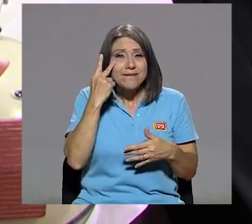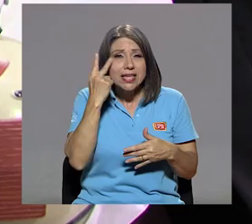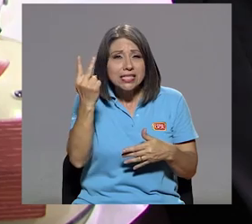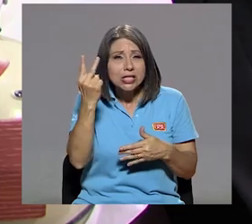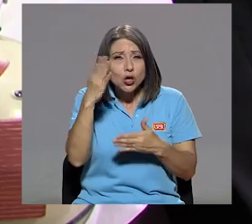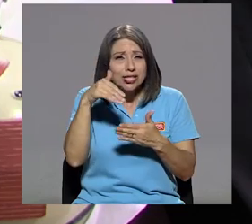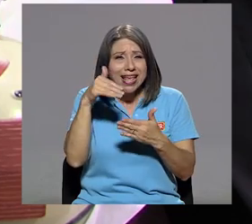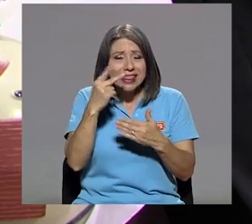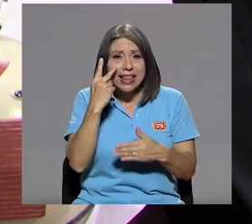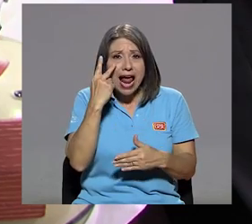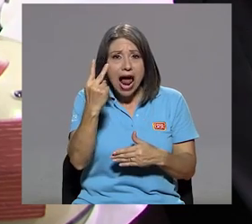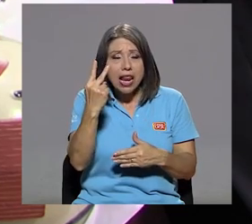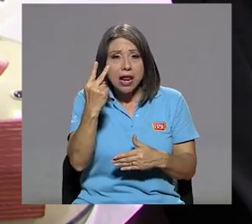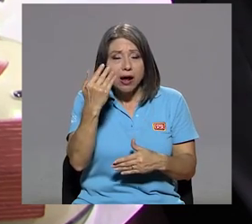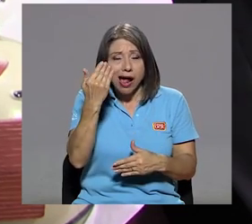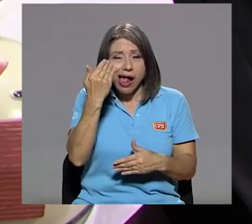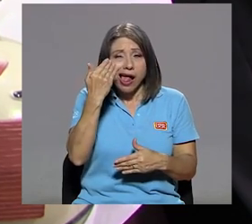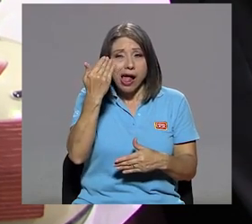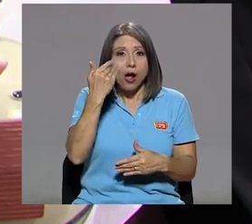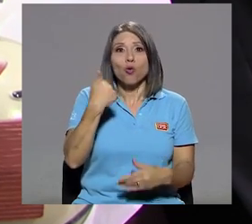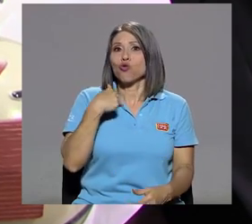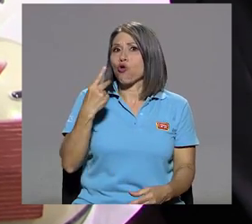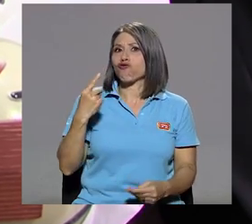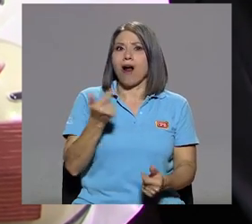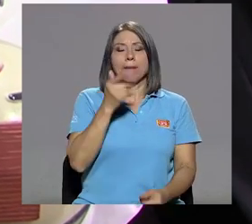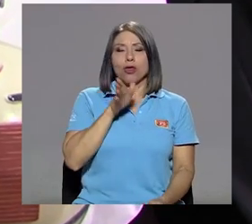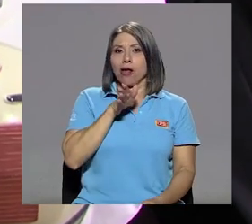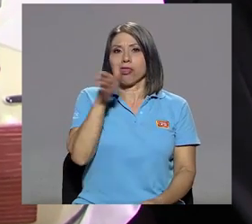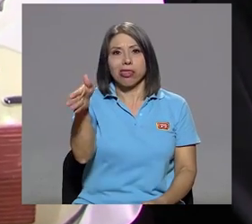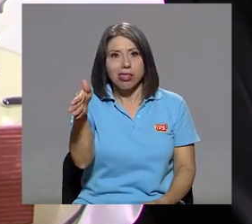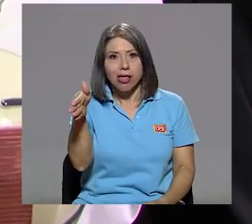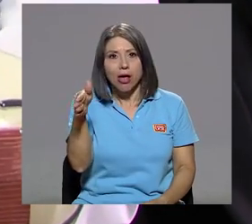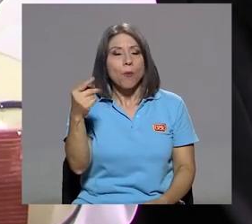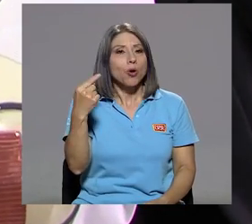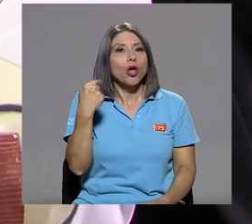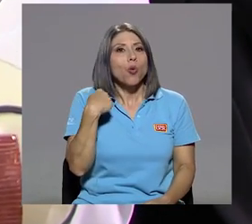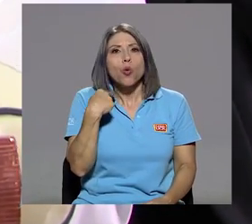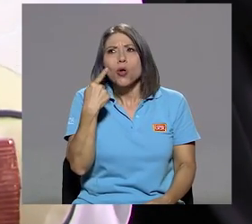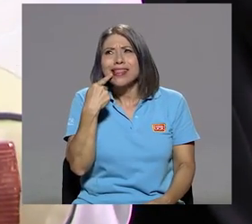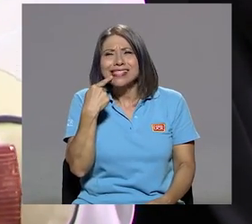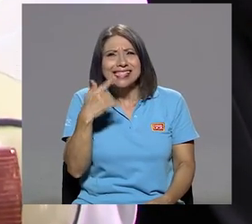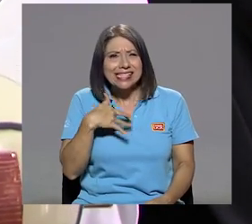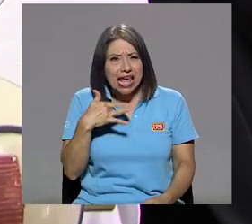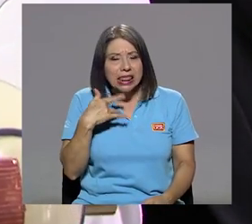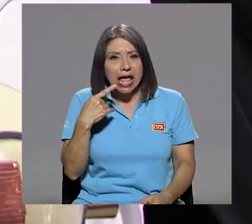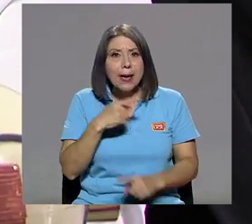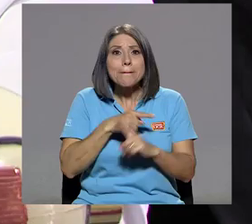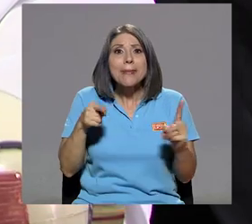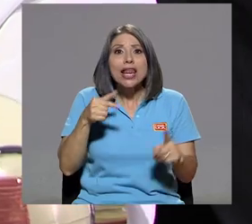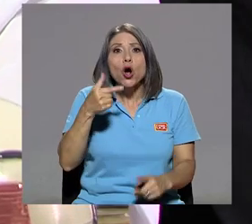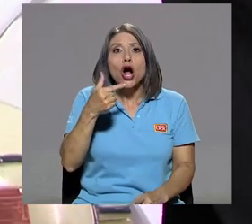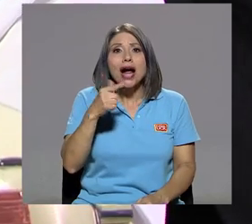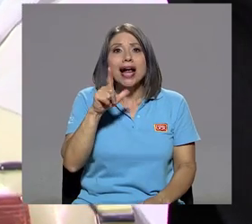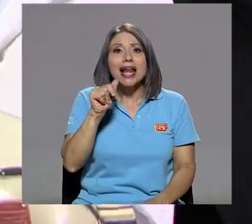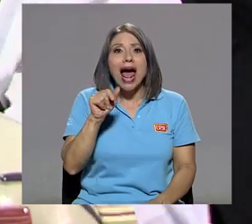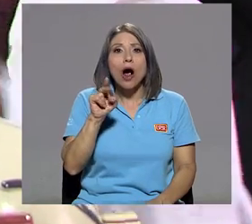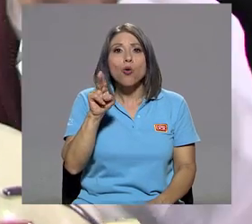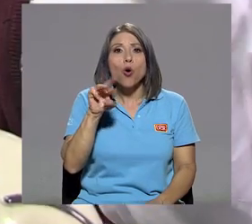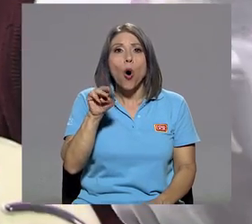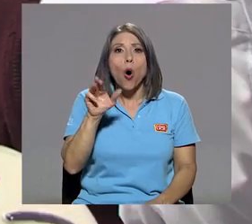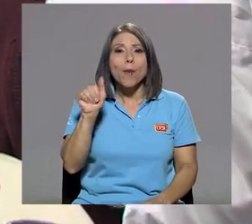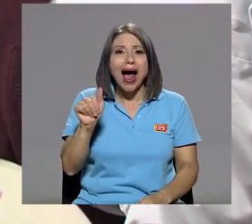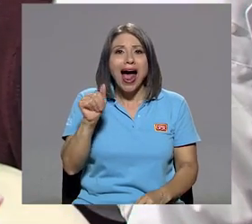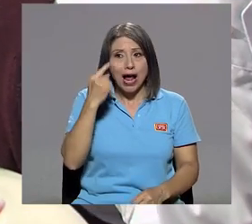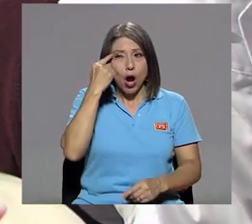visión central, rápidamente consulta. O sea, usted dice, bueno, tengo algo que me está cubriendo el centro. Pero en el glaucoma el daño